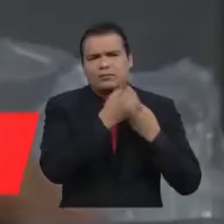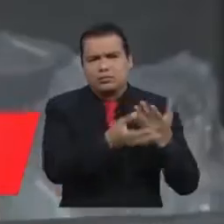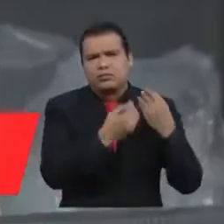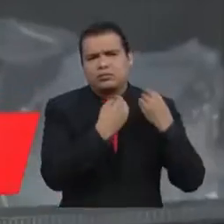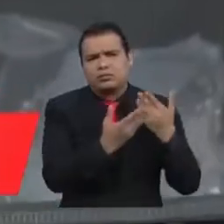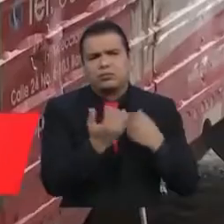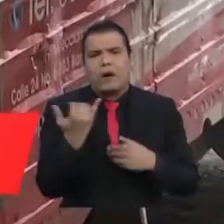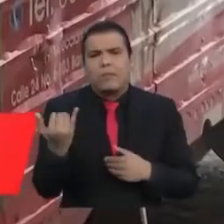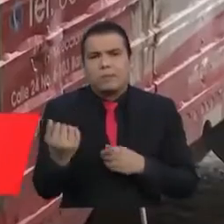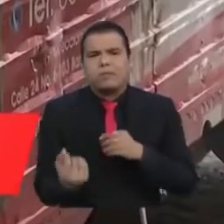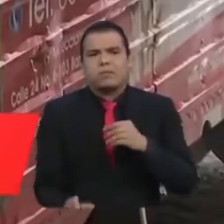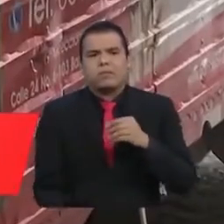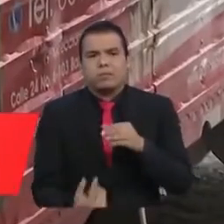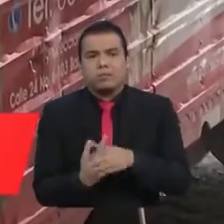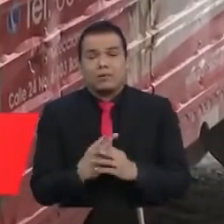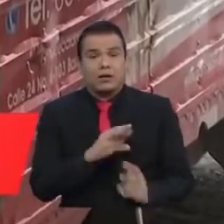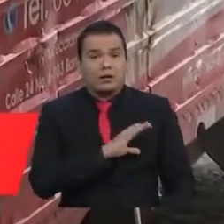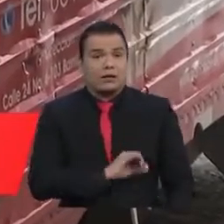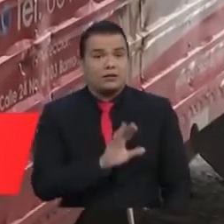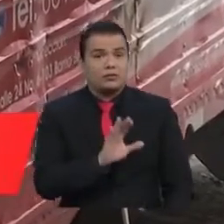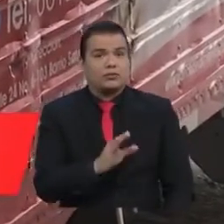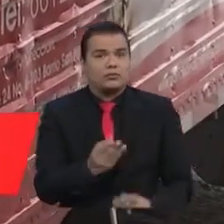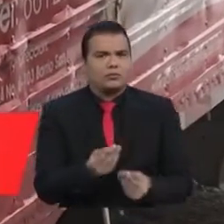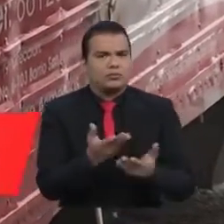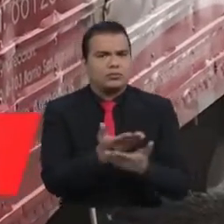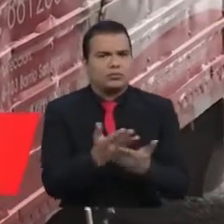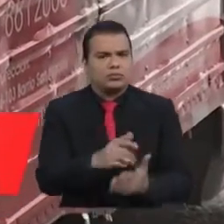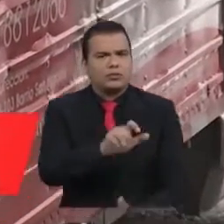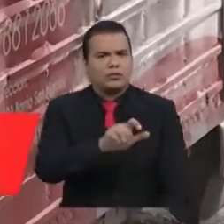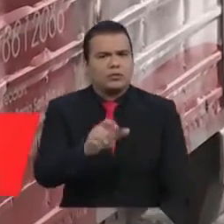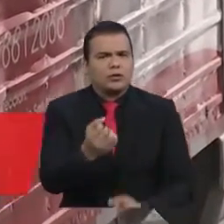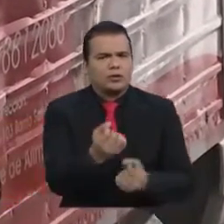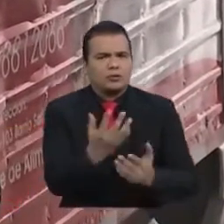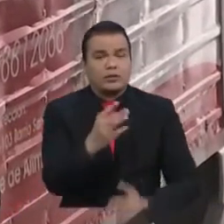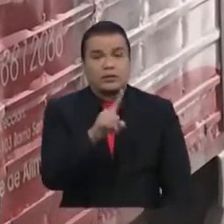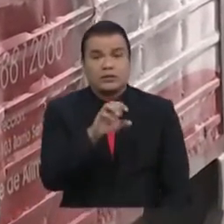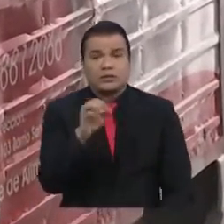de este banco. Además, solo en Cali se benefician más de 100 mil personas.